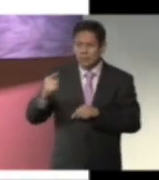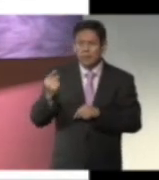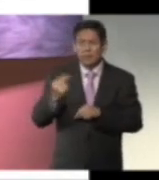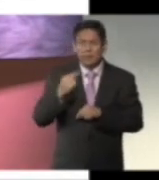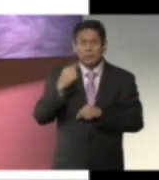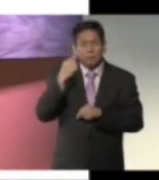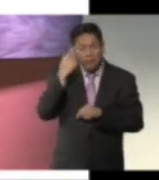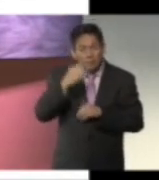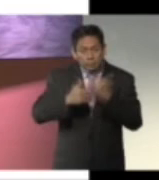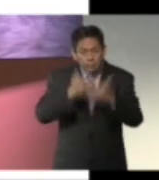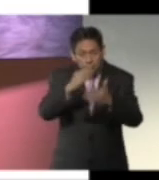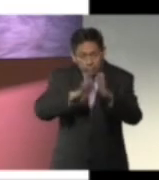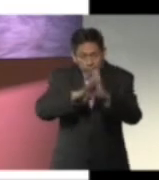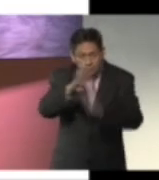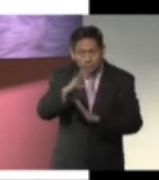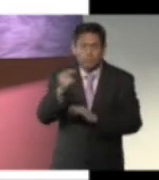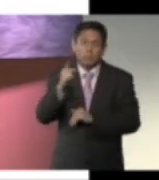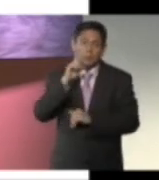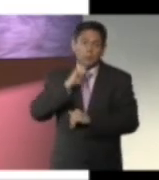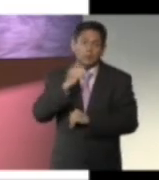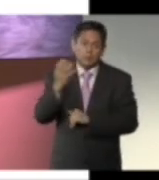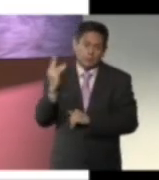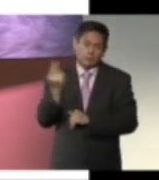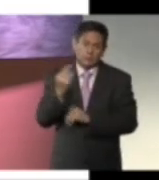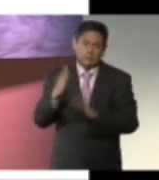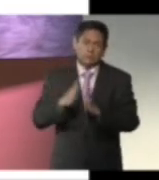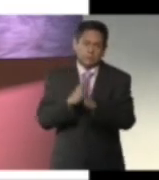¿Cómo estamos las mujeres?